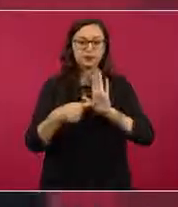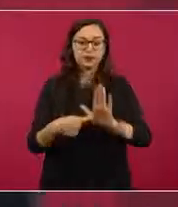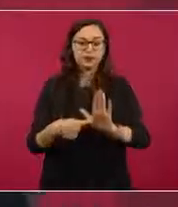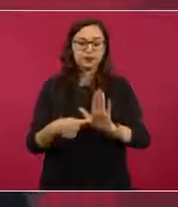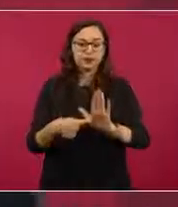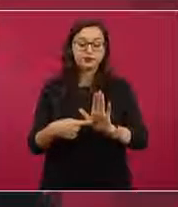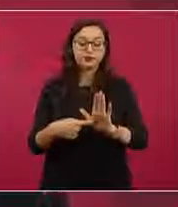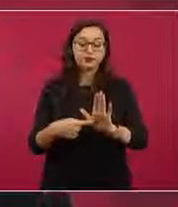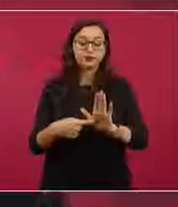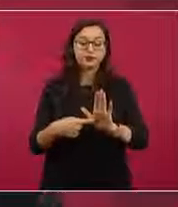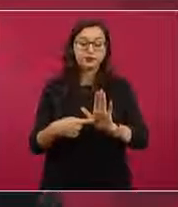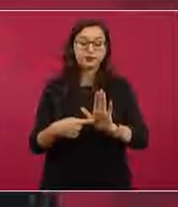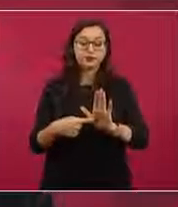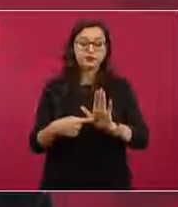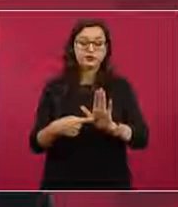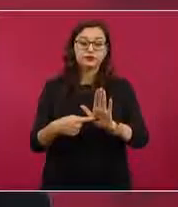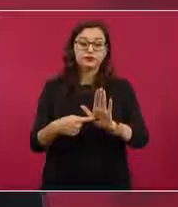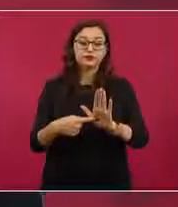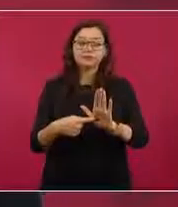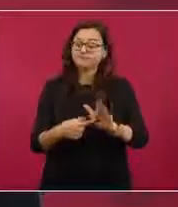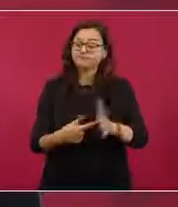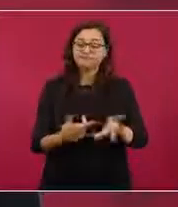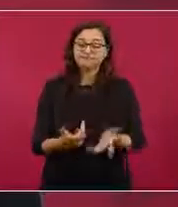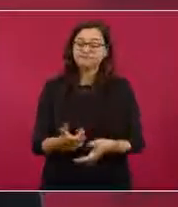tenemos que